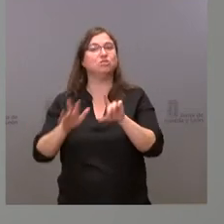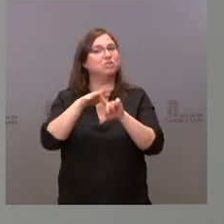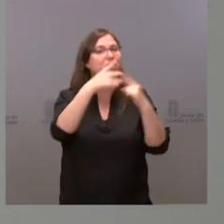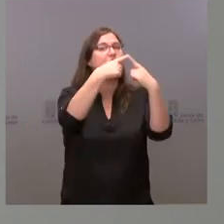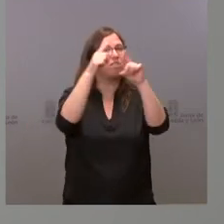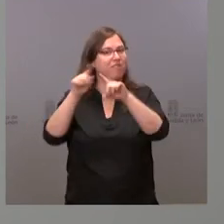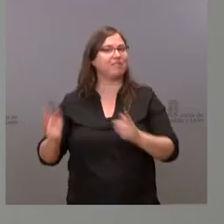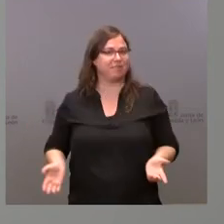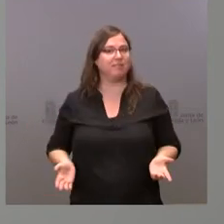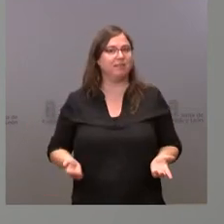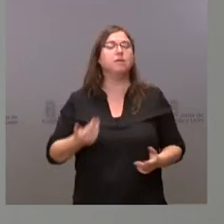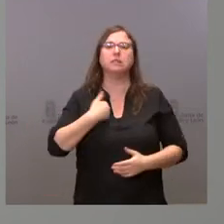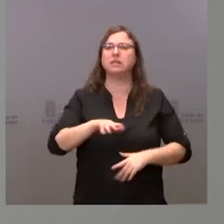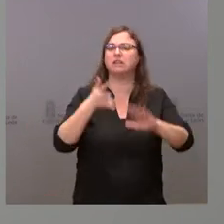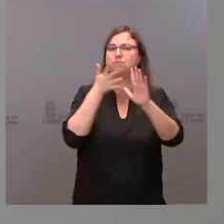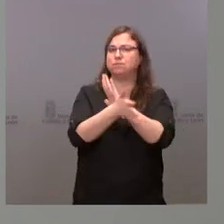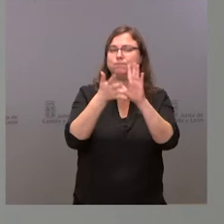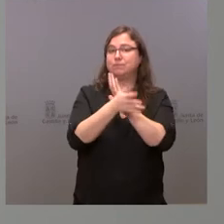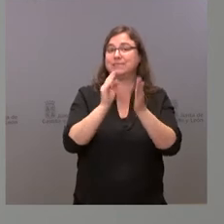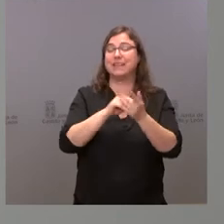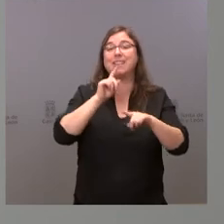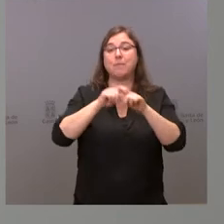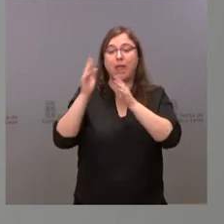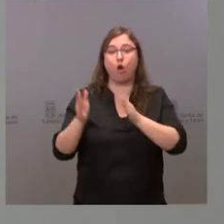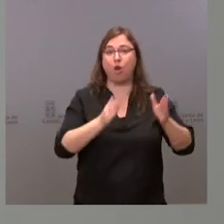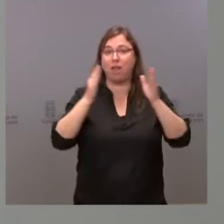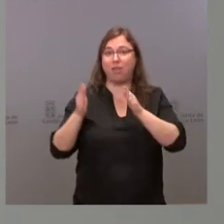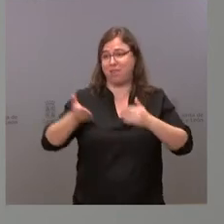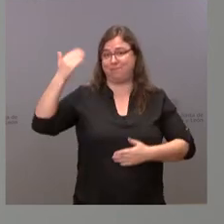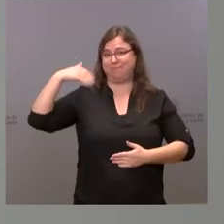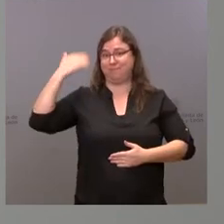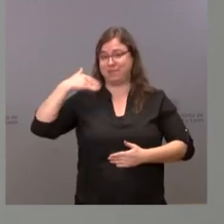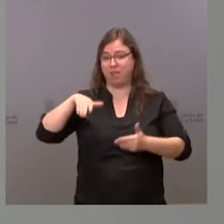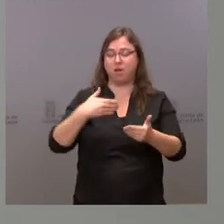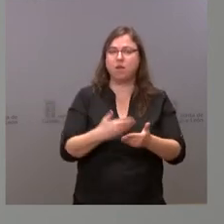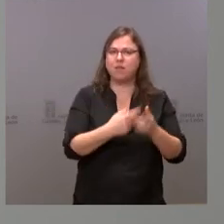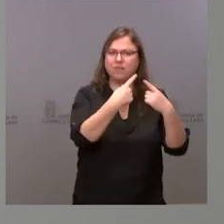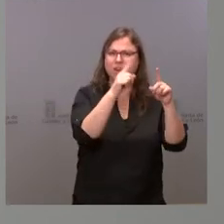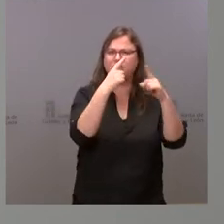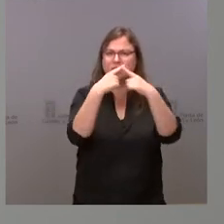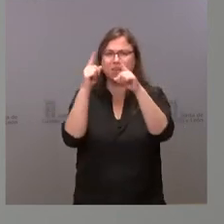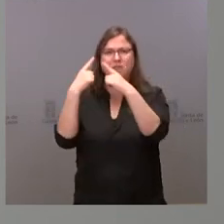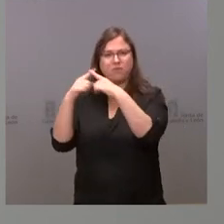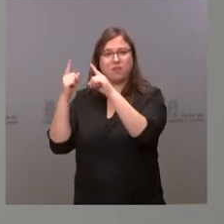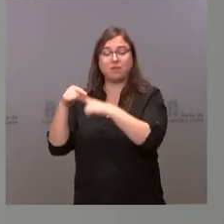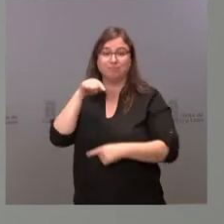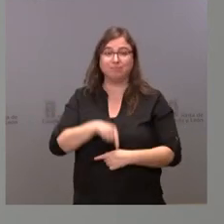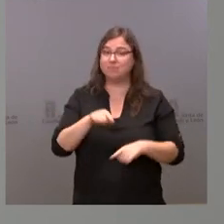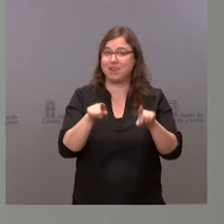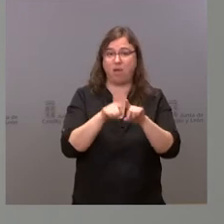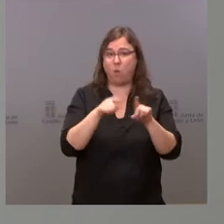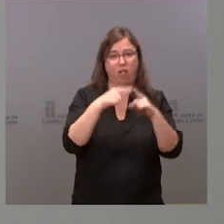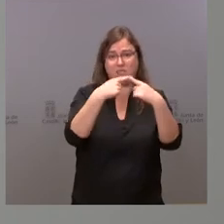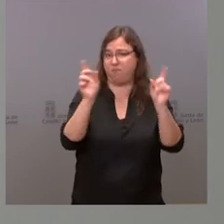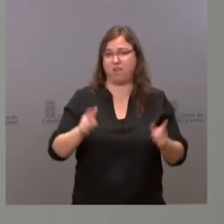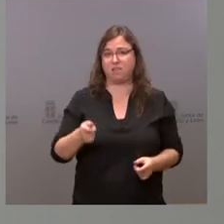dicho aquí siempre que cada bola es se comporta de modo diferente está también y tenemos que adaptar nuestra respuesta por